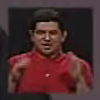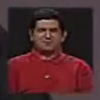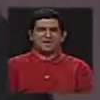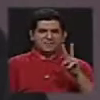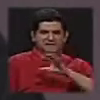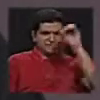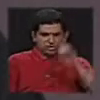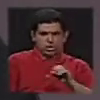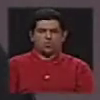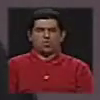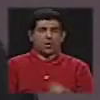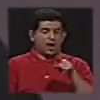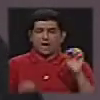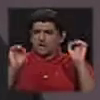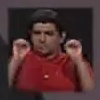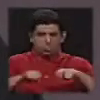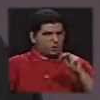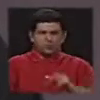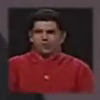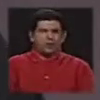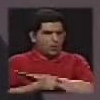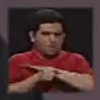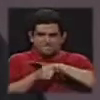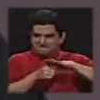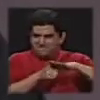un 25%, que ahí no hay ningún posible, esa es absolutamente